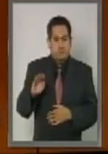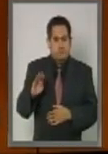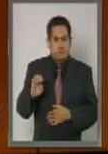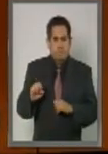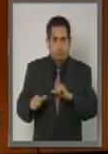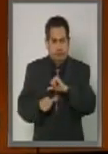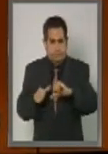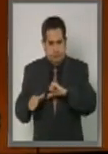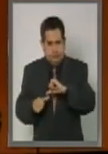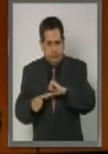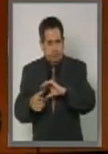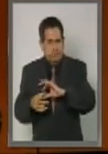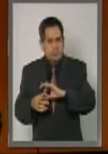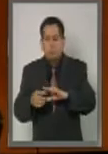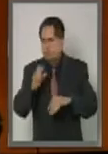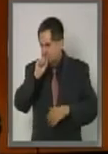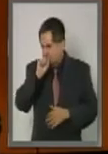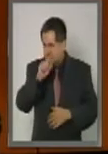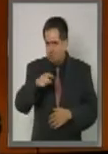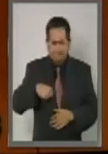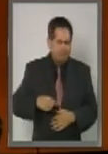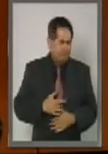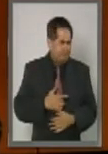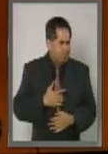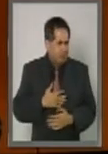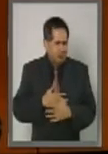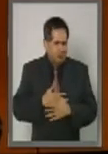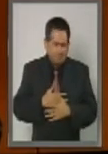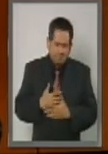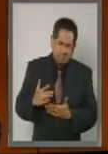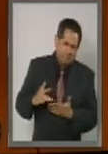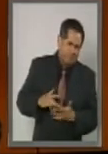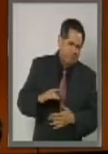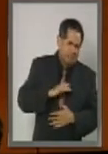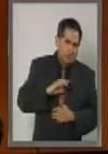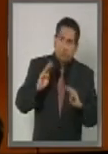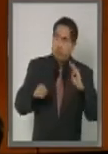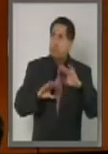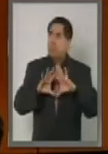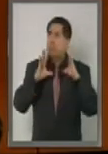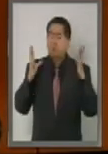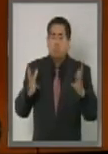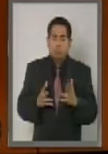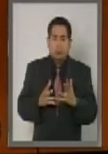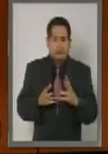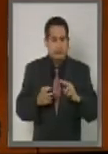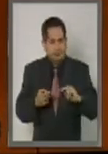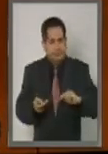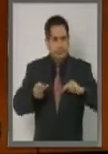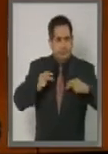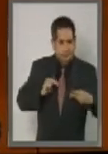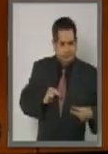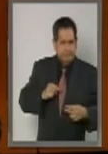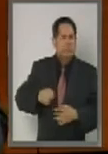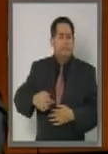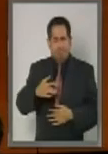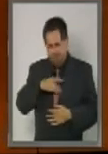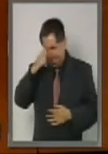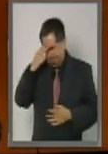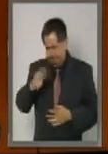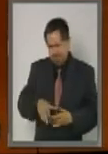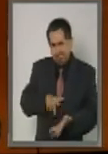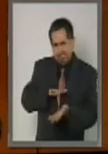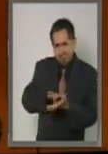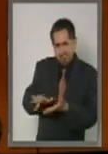como hemos recibido la solidaridad generosa, afectuosa del resto del mundo, México tiene que corresponder, y lo estamos